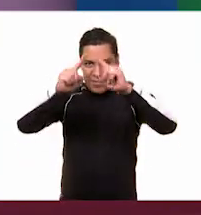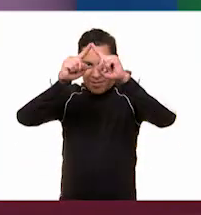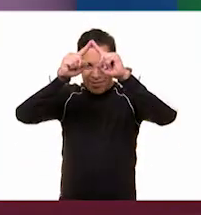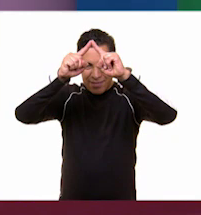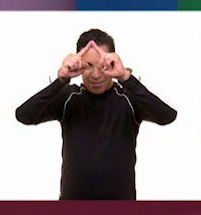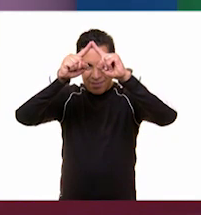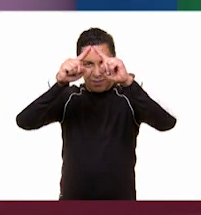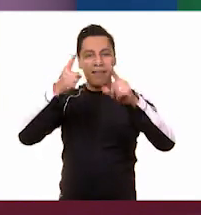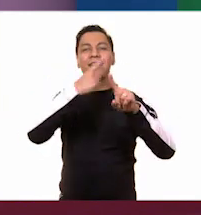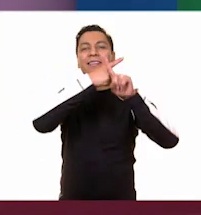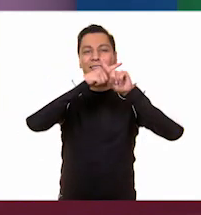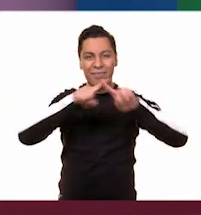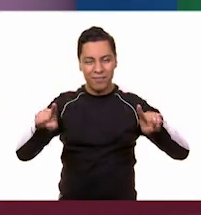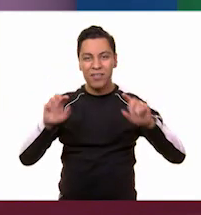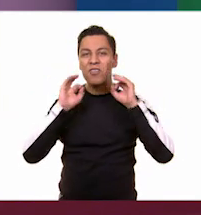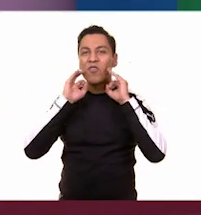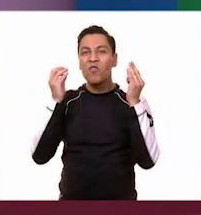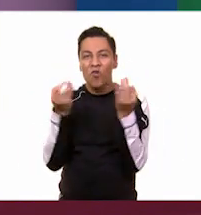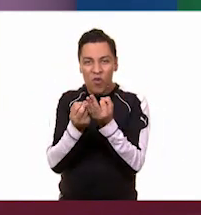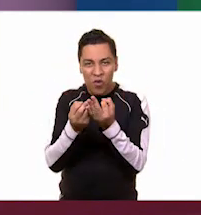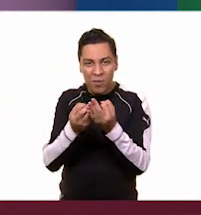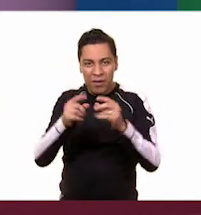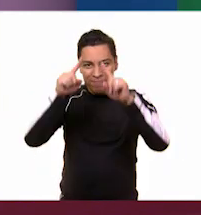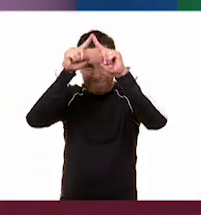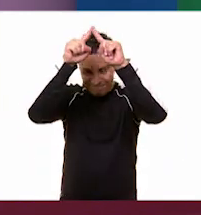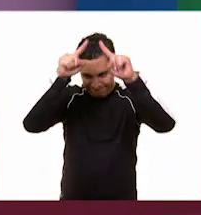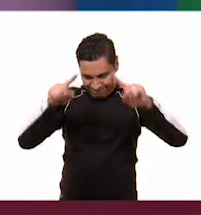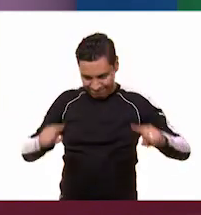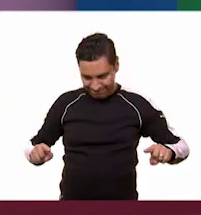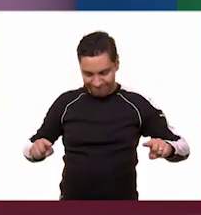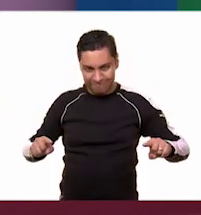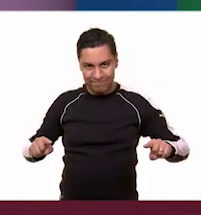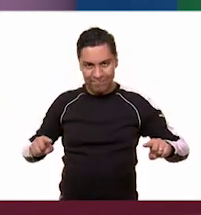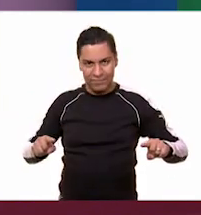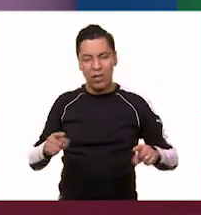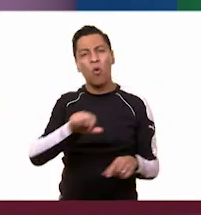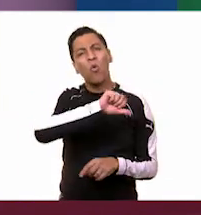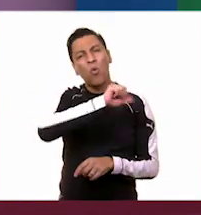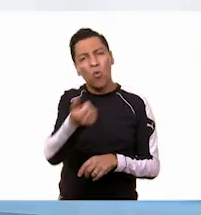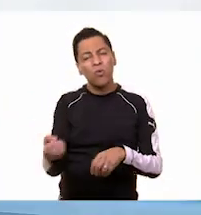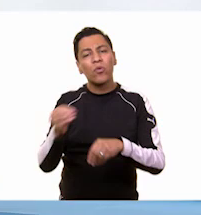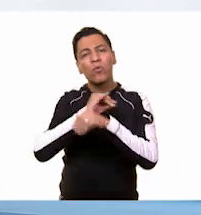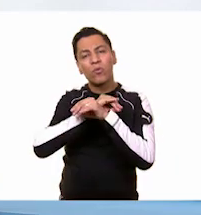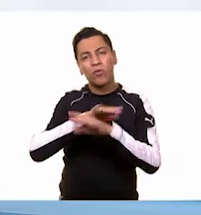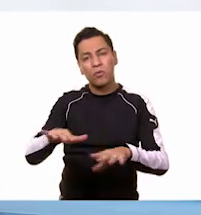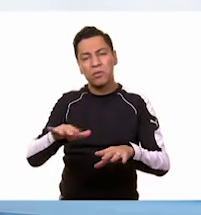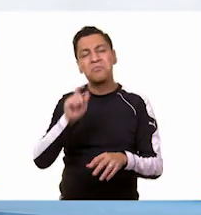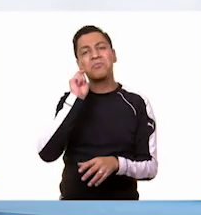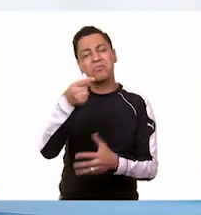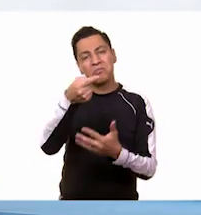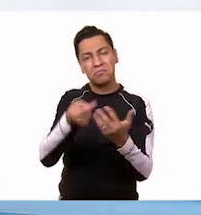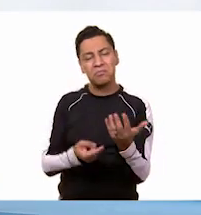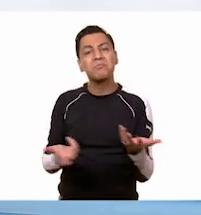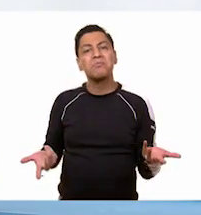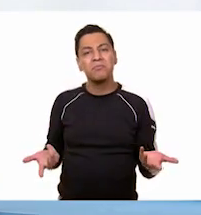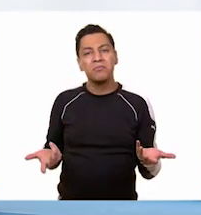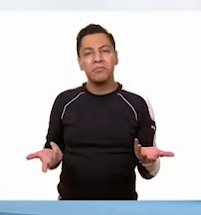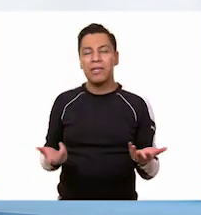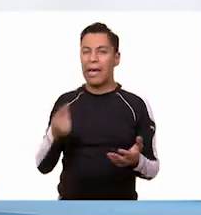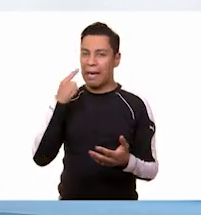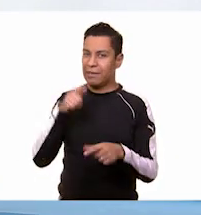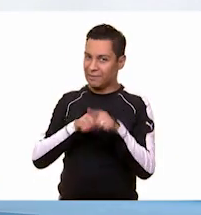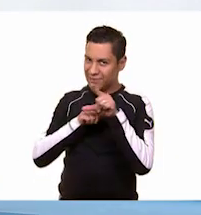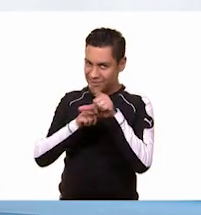lo creías. Sí, maestro. Pero ¿y cuáles son los otros datos? Eso lo vamos a averiguar